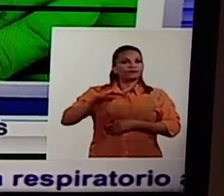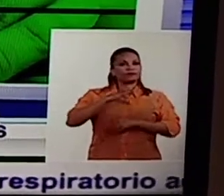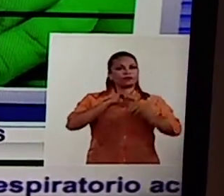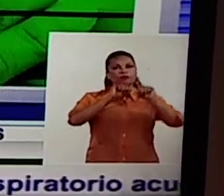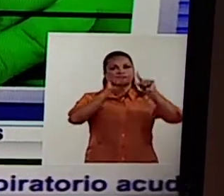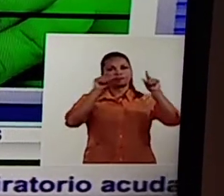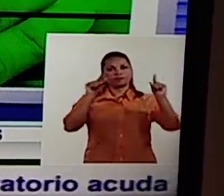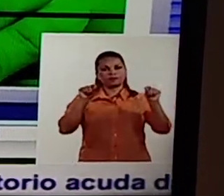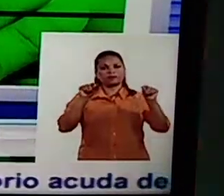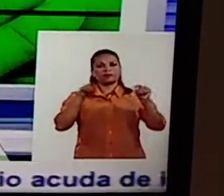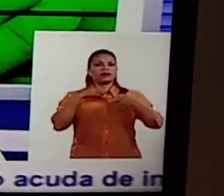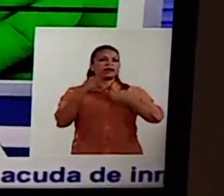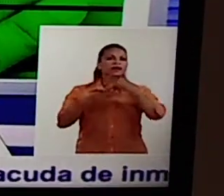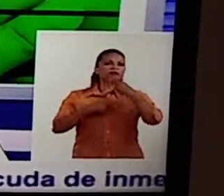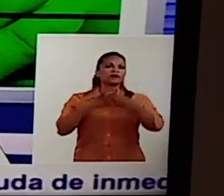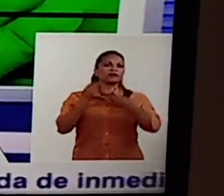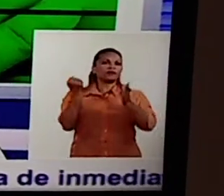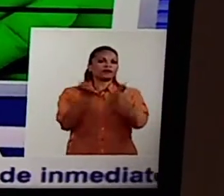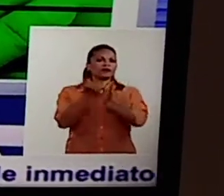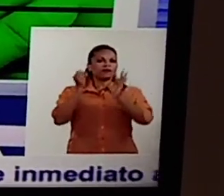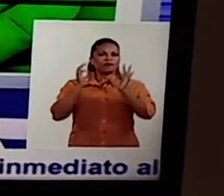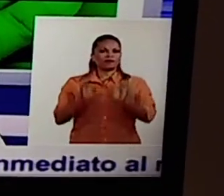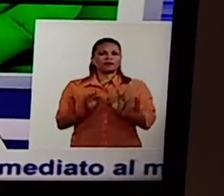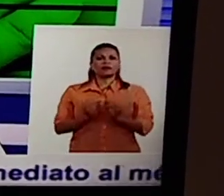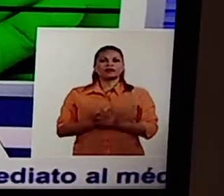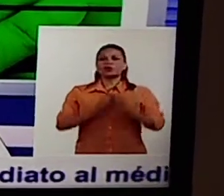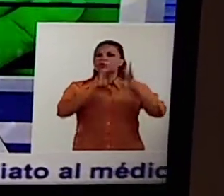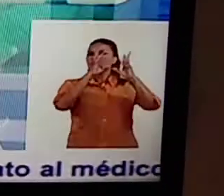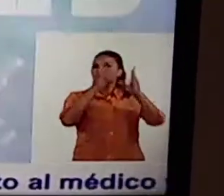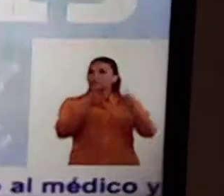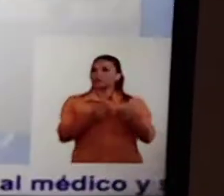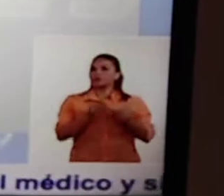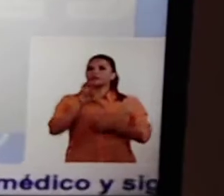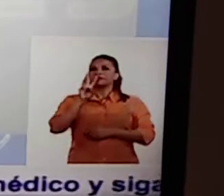permitió diagnosticar un total de